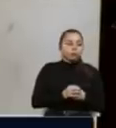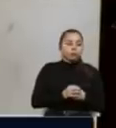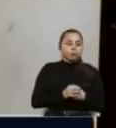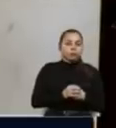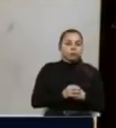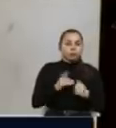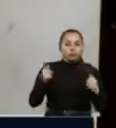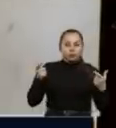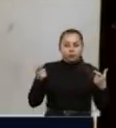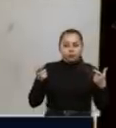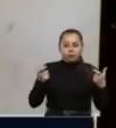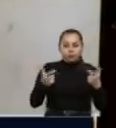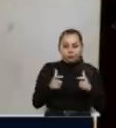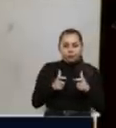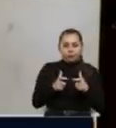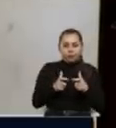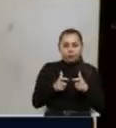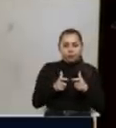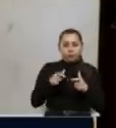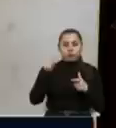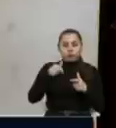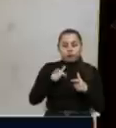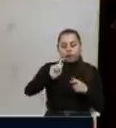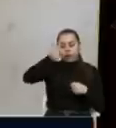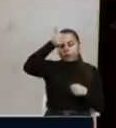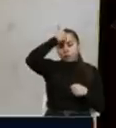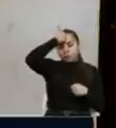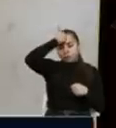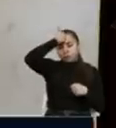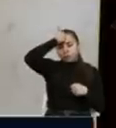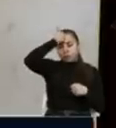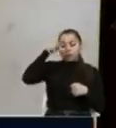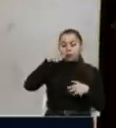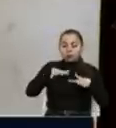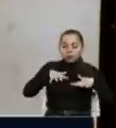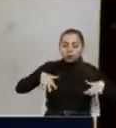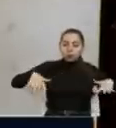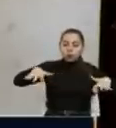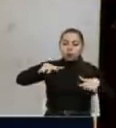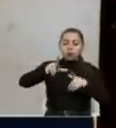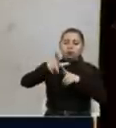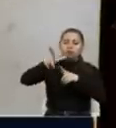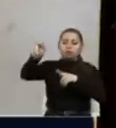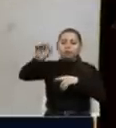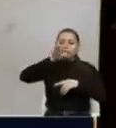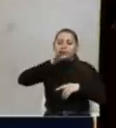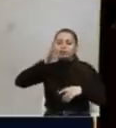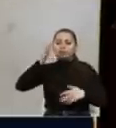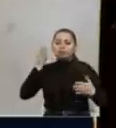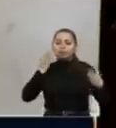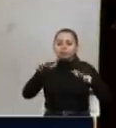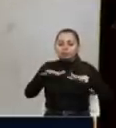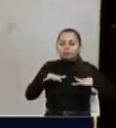La reducción en las principales zonas rurales del país.